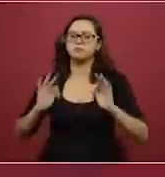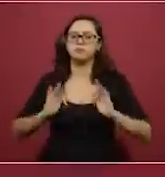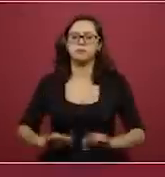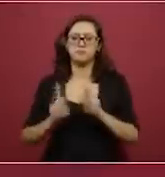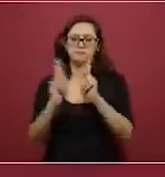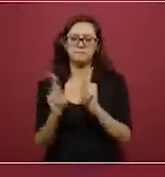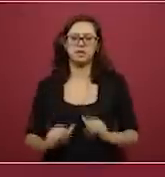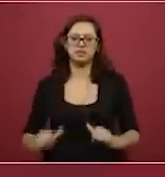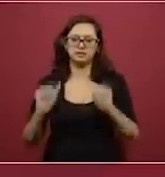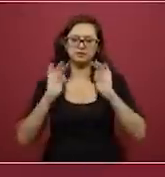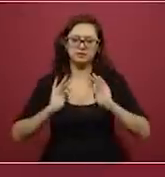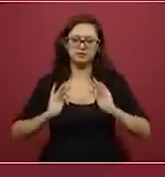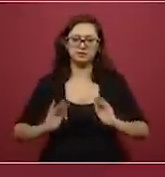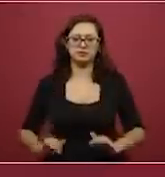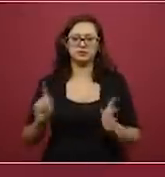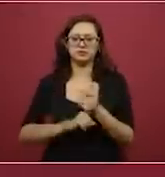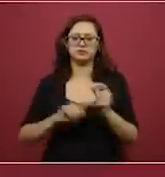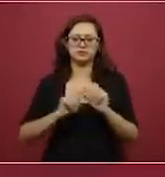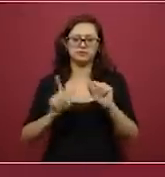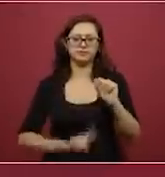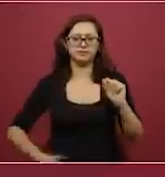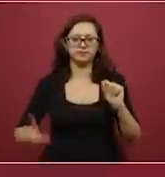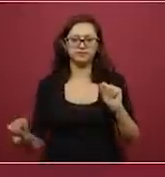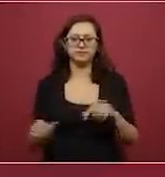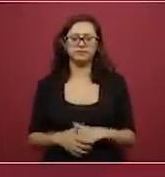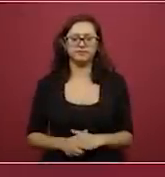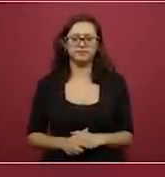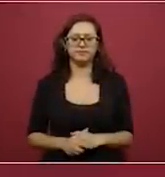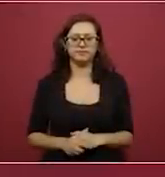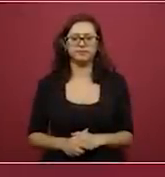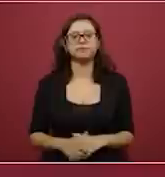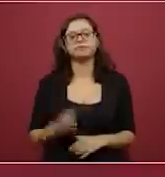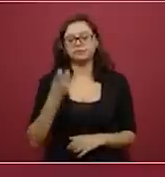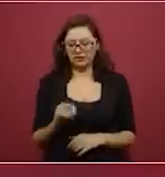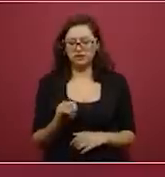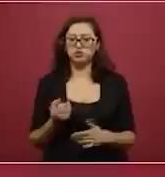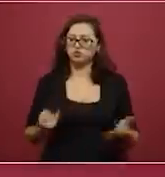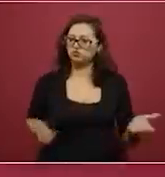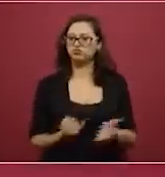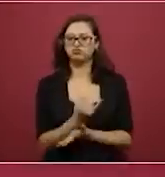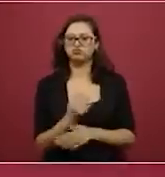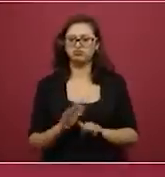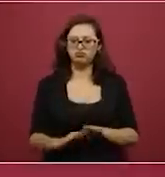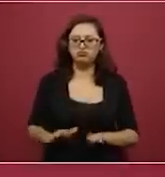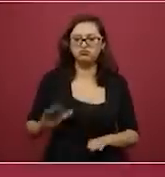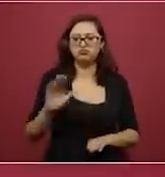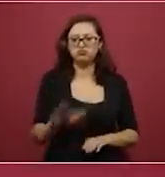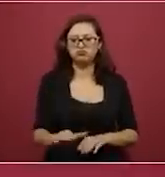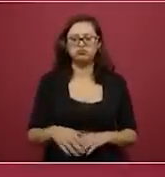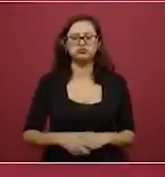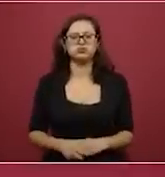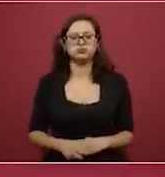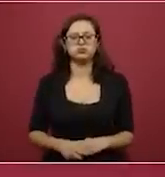tranquilidad en el país ese es el paso que se está dando no quiero dejar